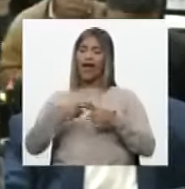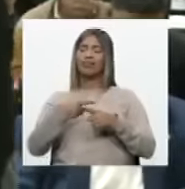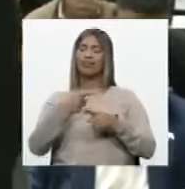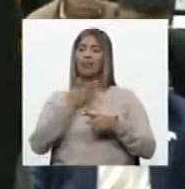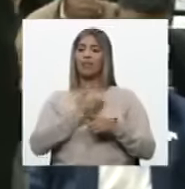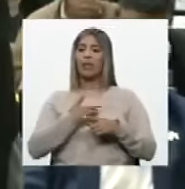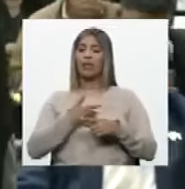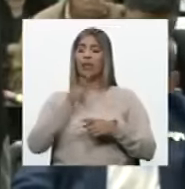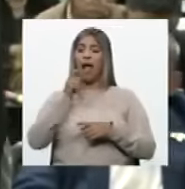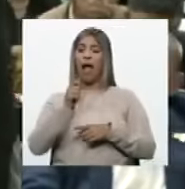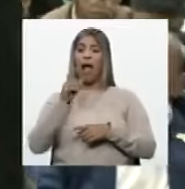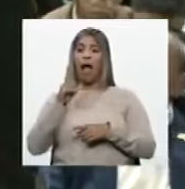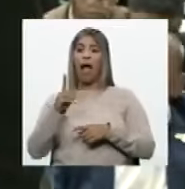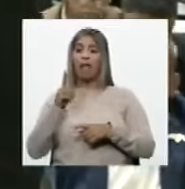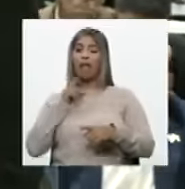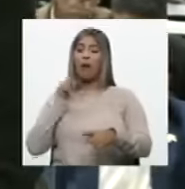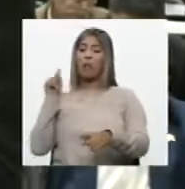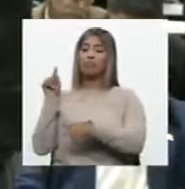acusó de